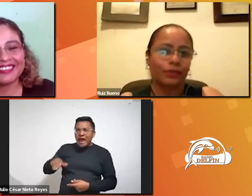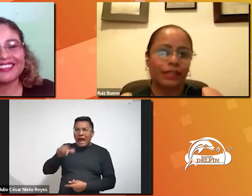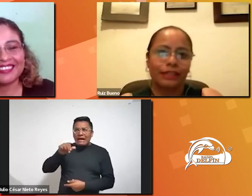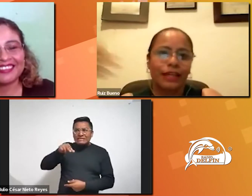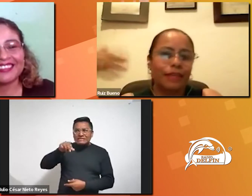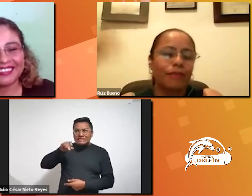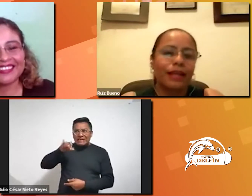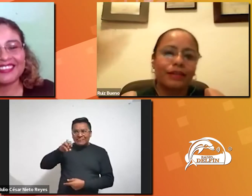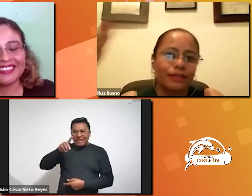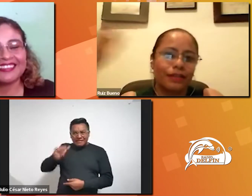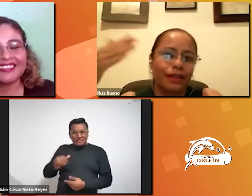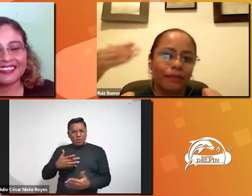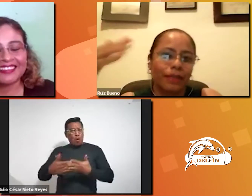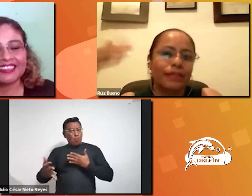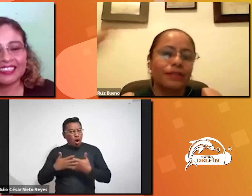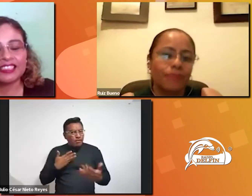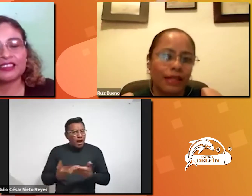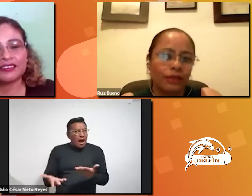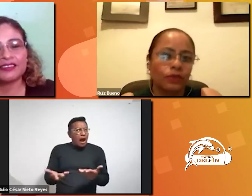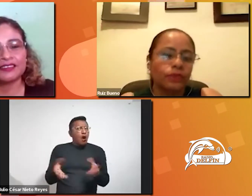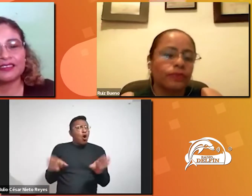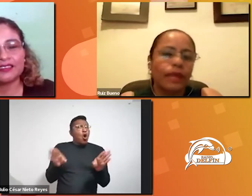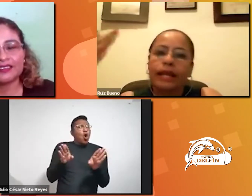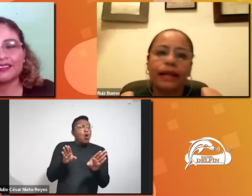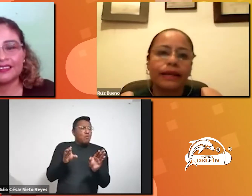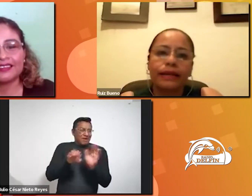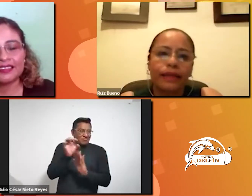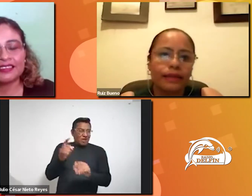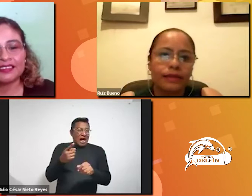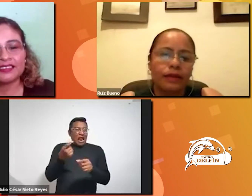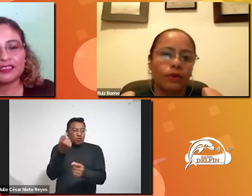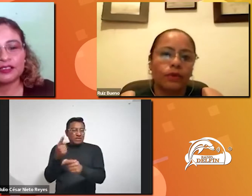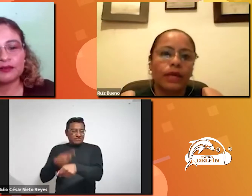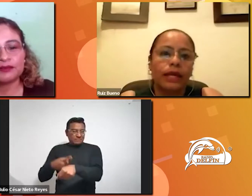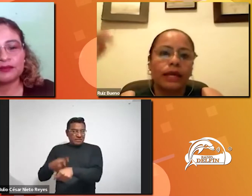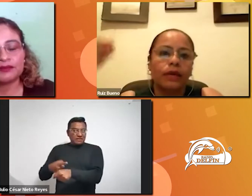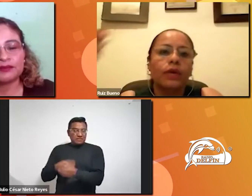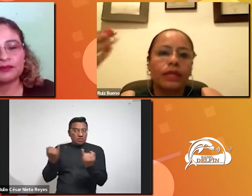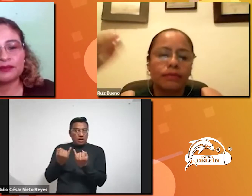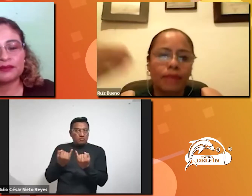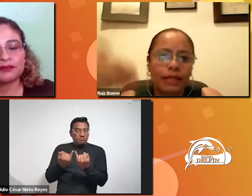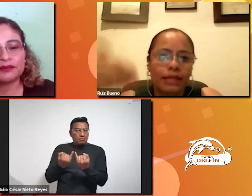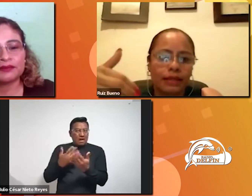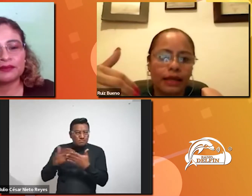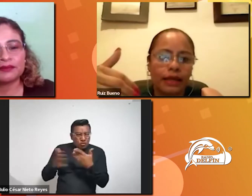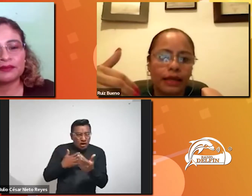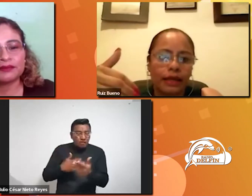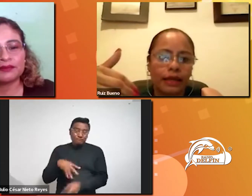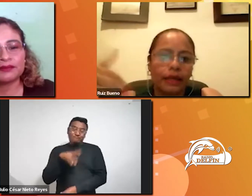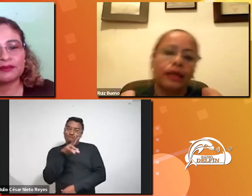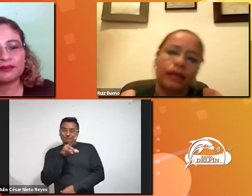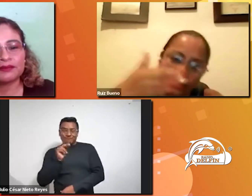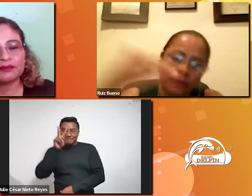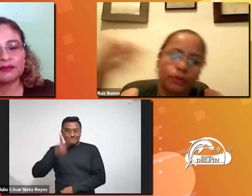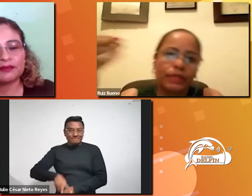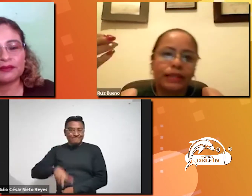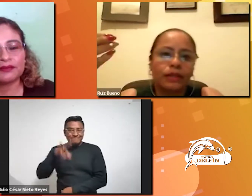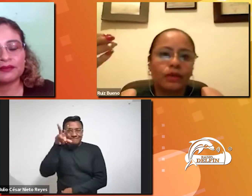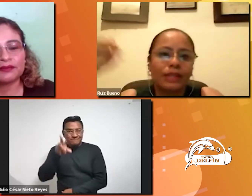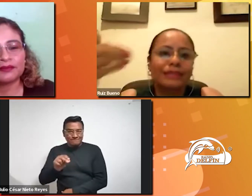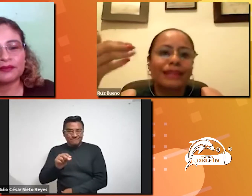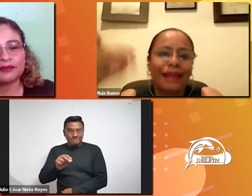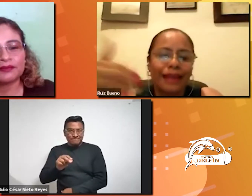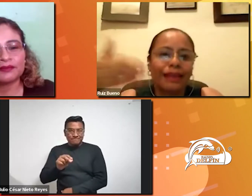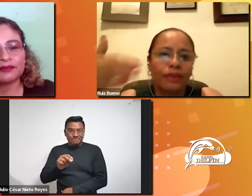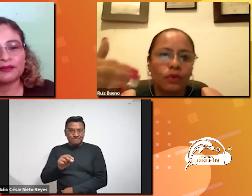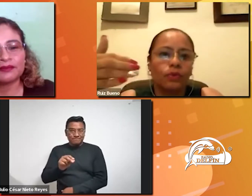varias cosas, varios padecimientos, la realidad es que no. Hoy, más que tiempos